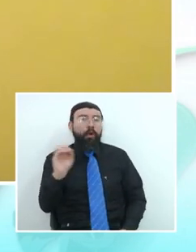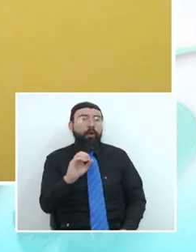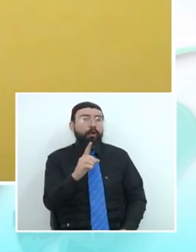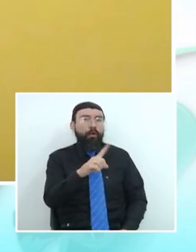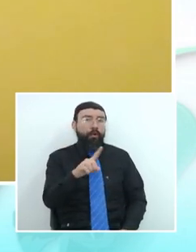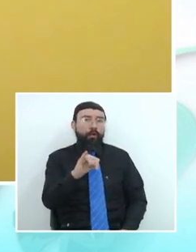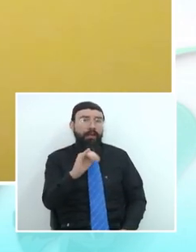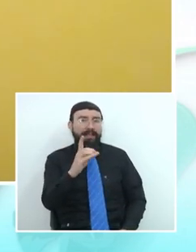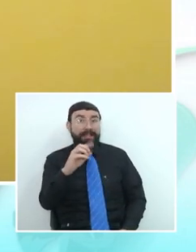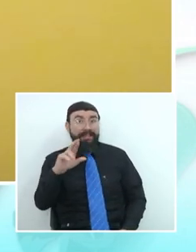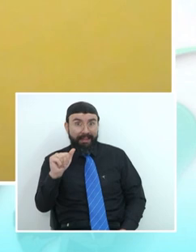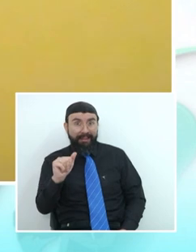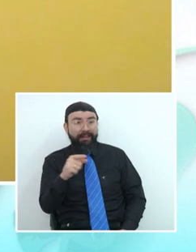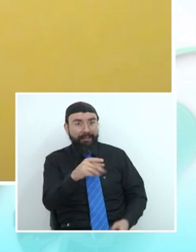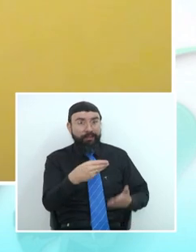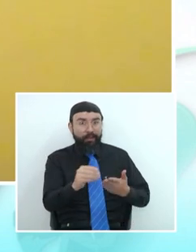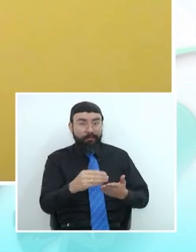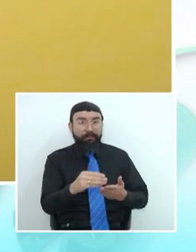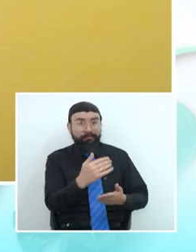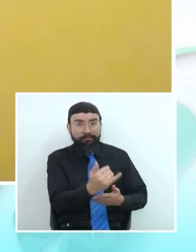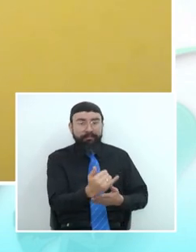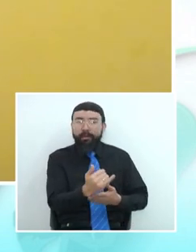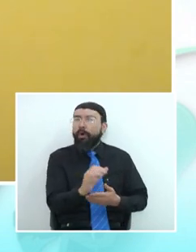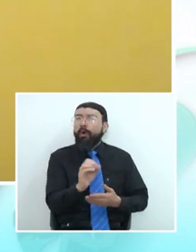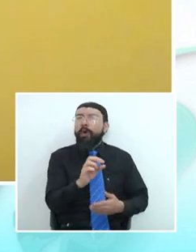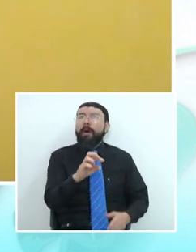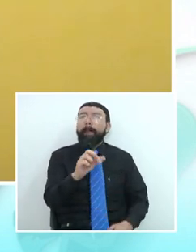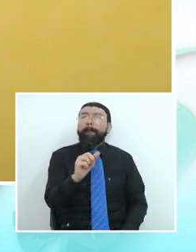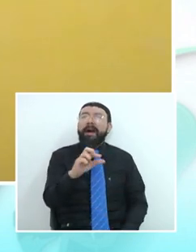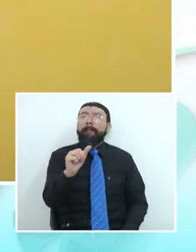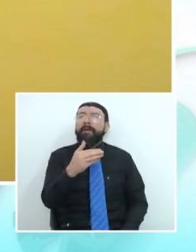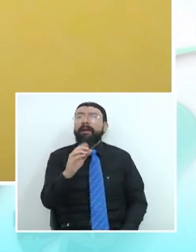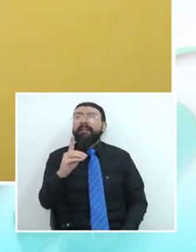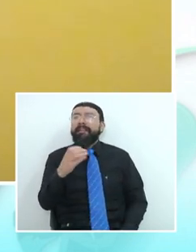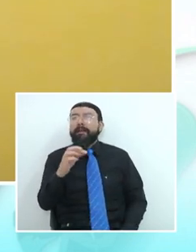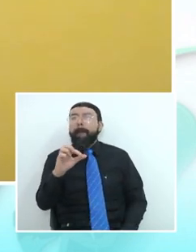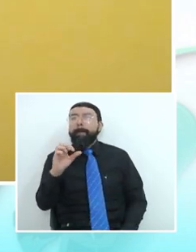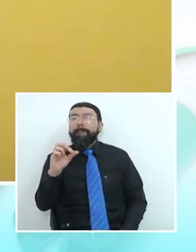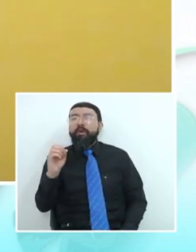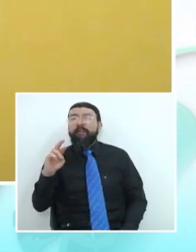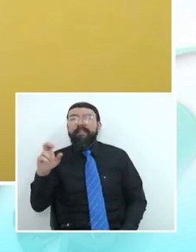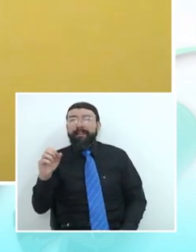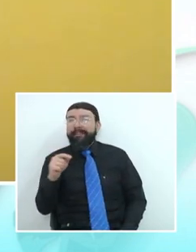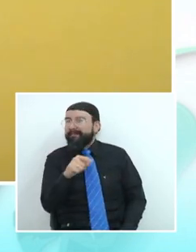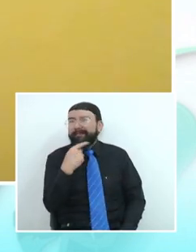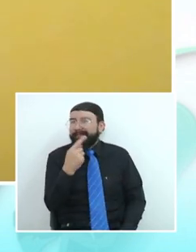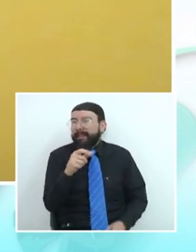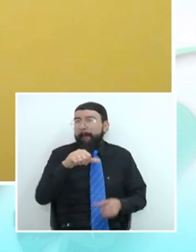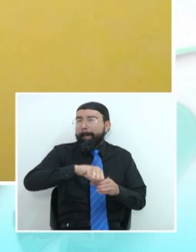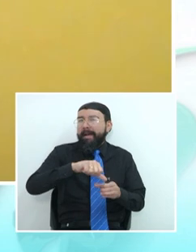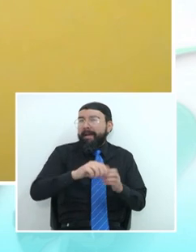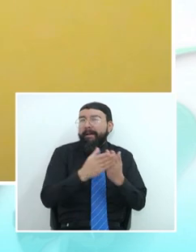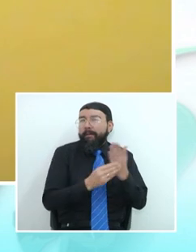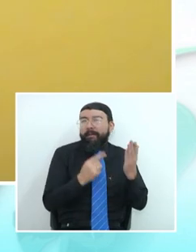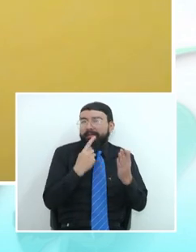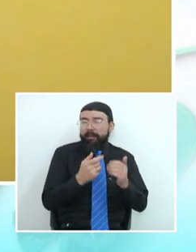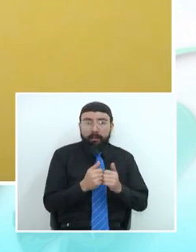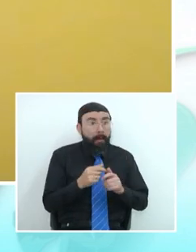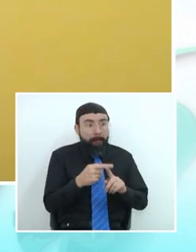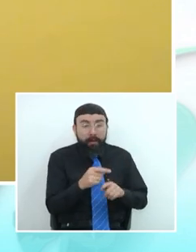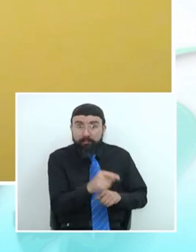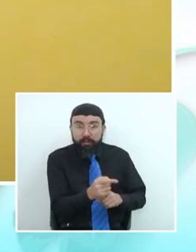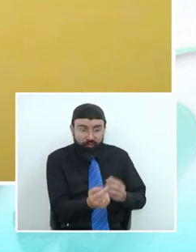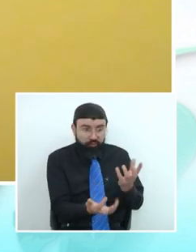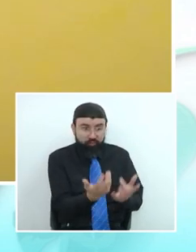sidra que consumen allá, o la pape pobre, tiene muchos nombres. Pues esta fruta quitada, y hay